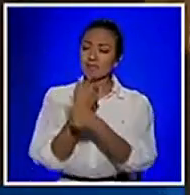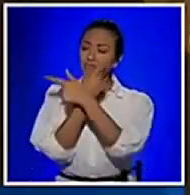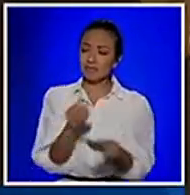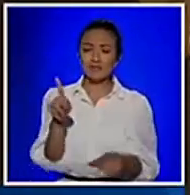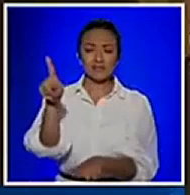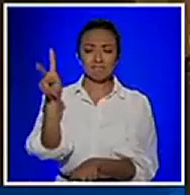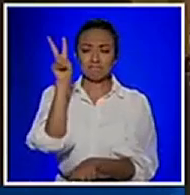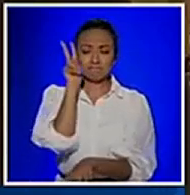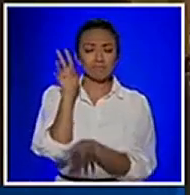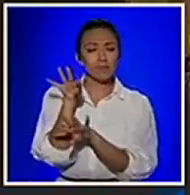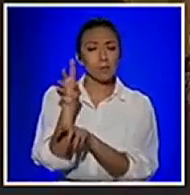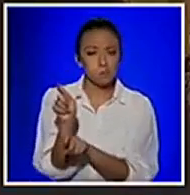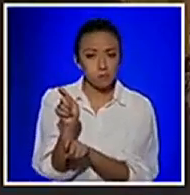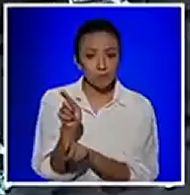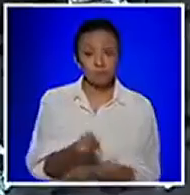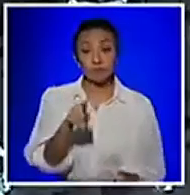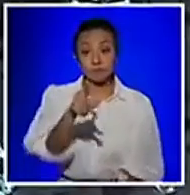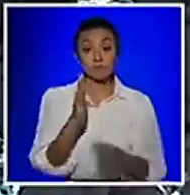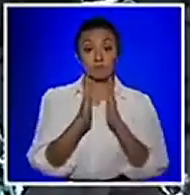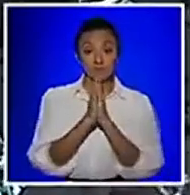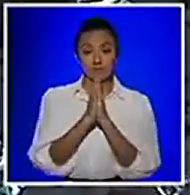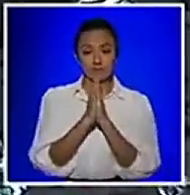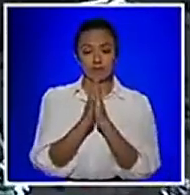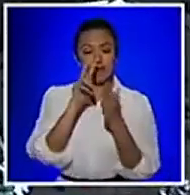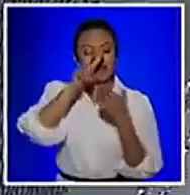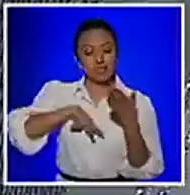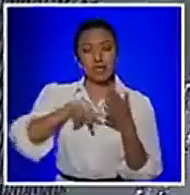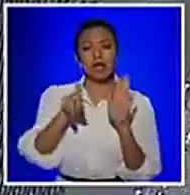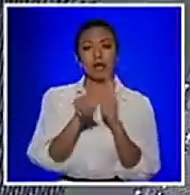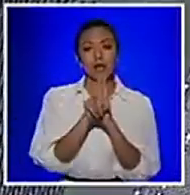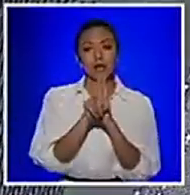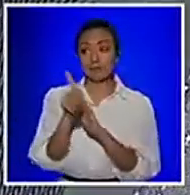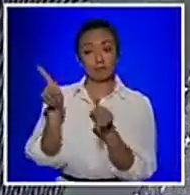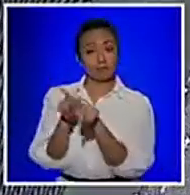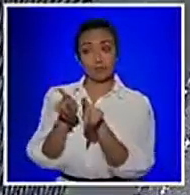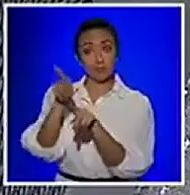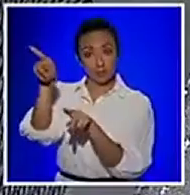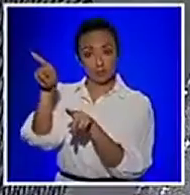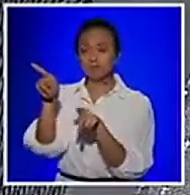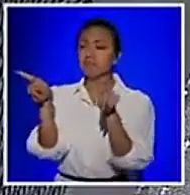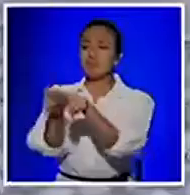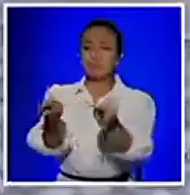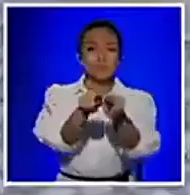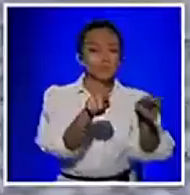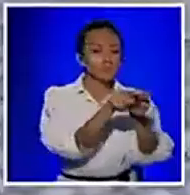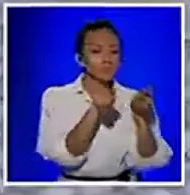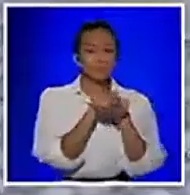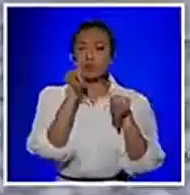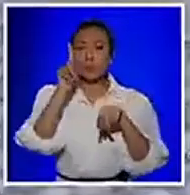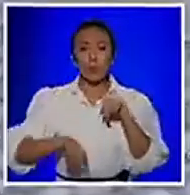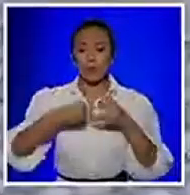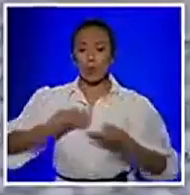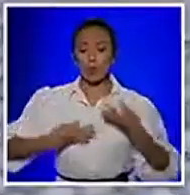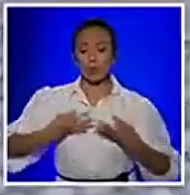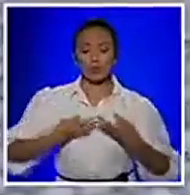entre lágrimas maría pide que se revise la ley pues como ella existen muchos casos que no llegan a hacerse justicia y quedan en la